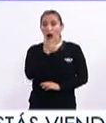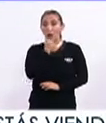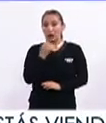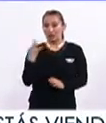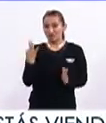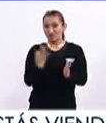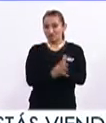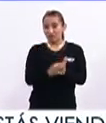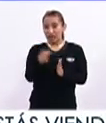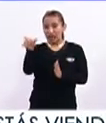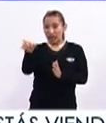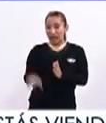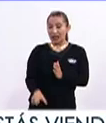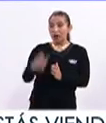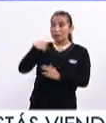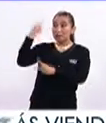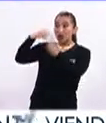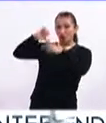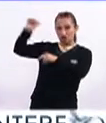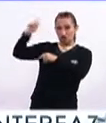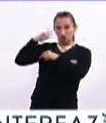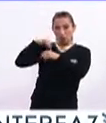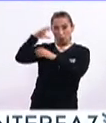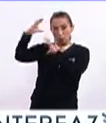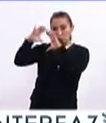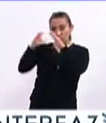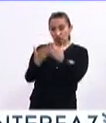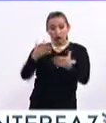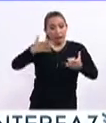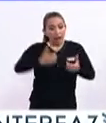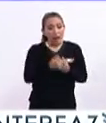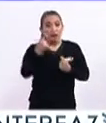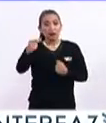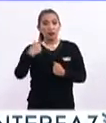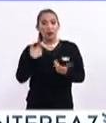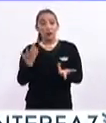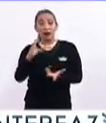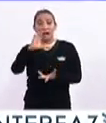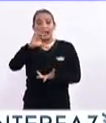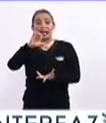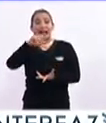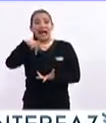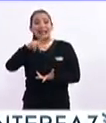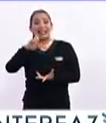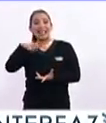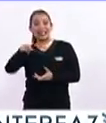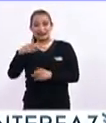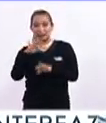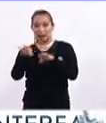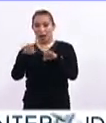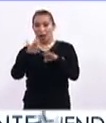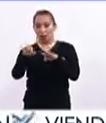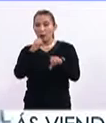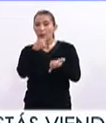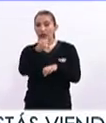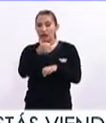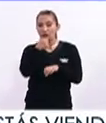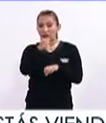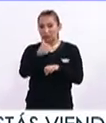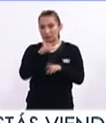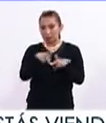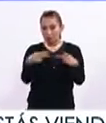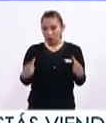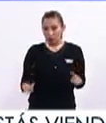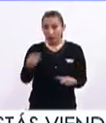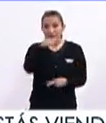de acero. Un kryptoniano que cuando no está salvando al mundo, su alter ego, Clark Kent, trabaja en el Daily Planet como periodista de